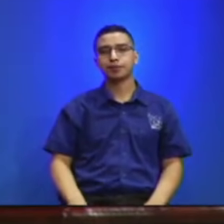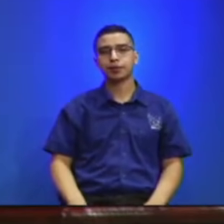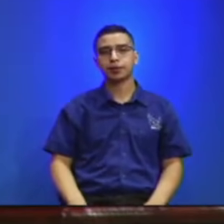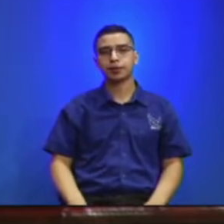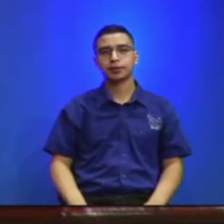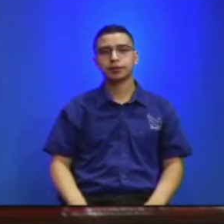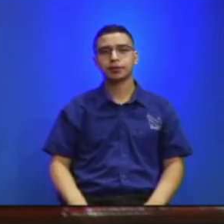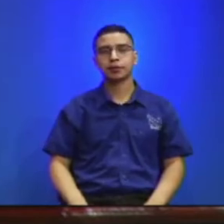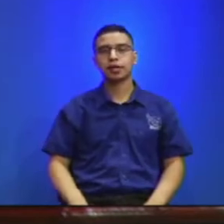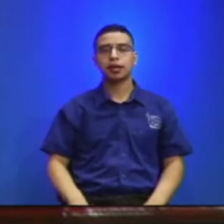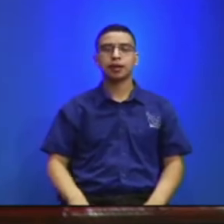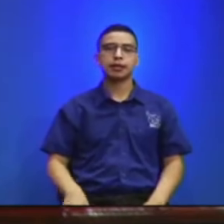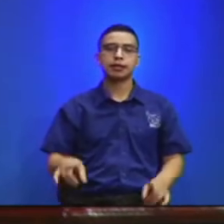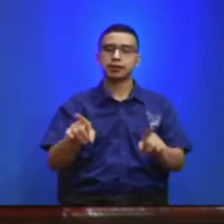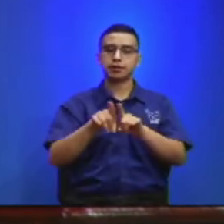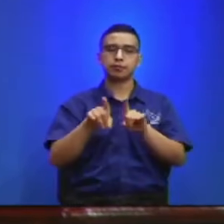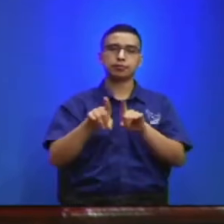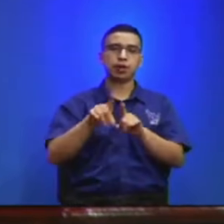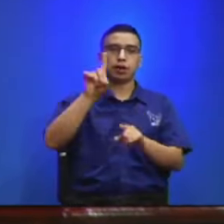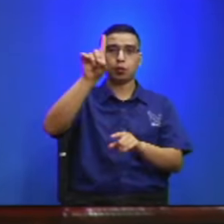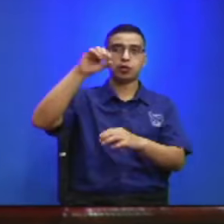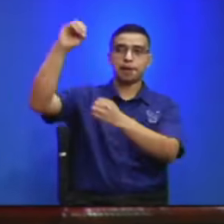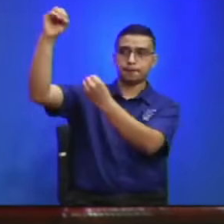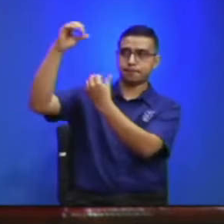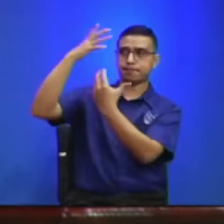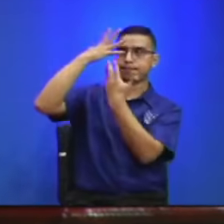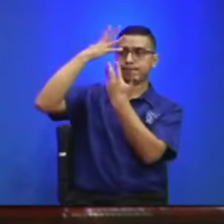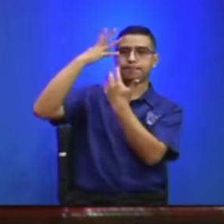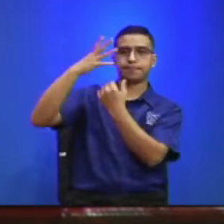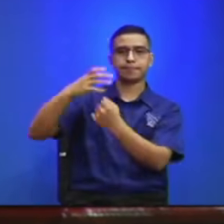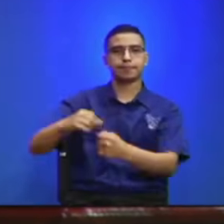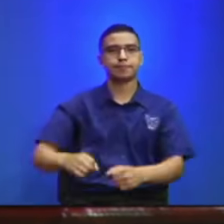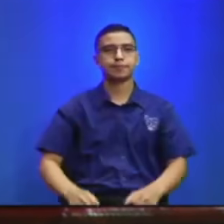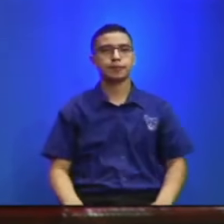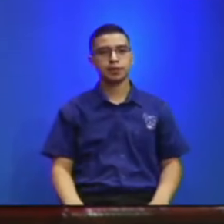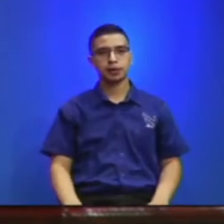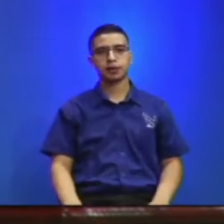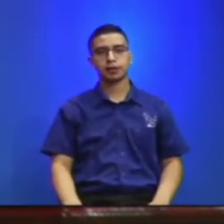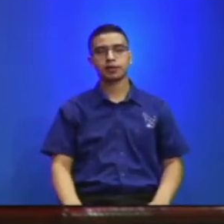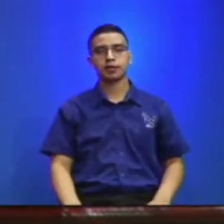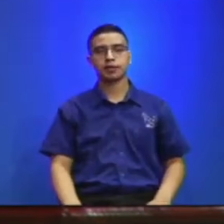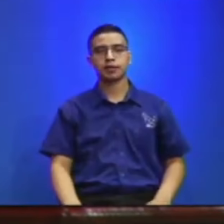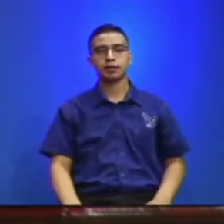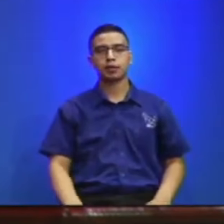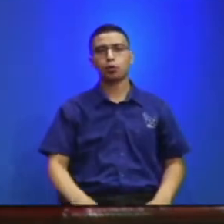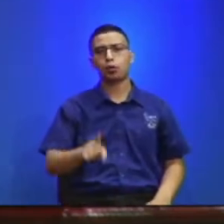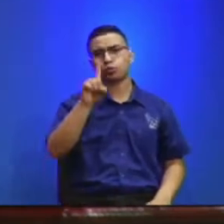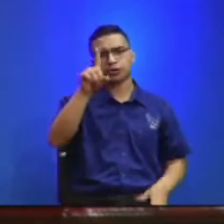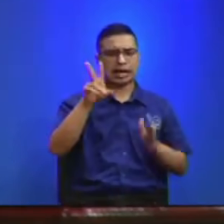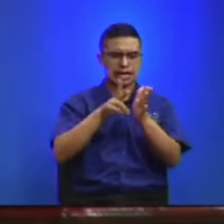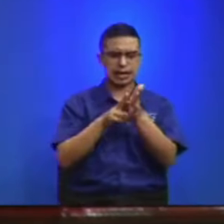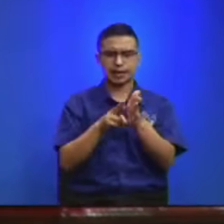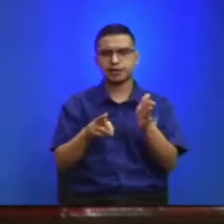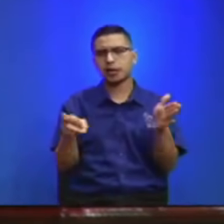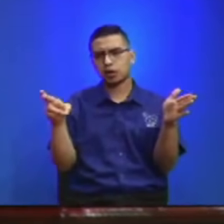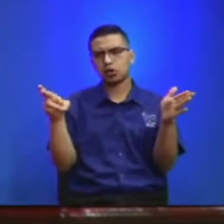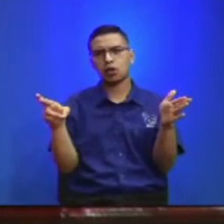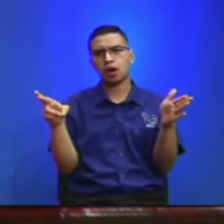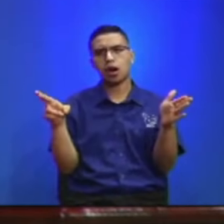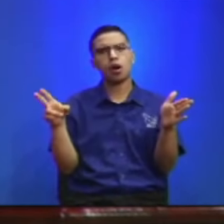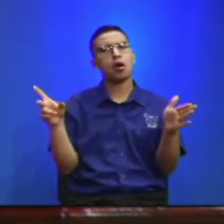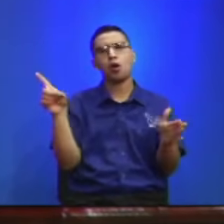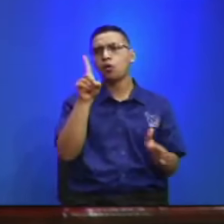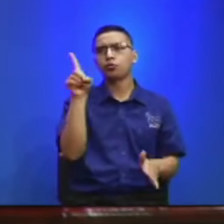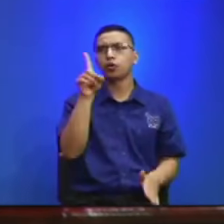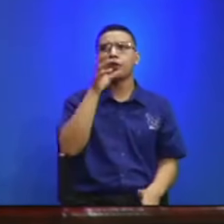y pau la revelación como cree usted que eso va a ser una religión como cree usted que le iban a impedir